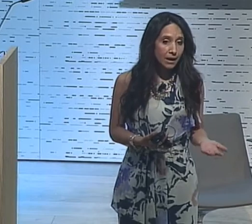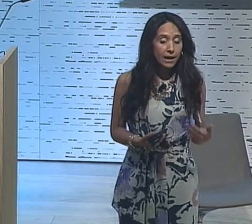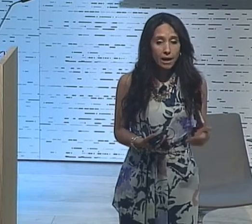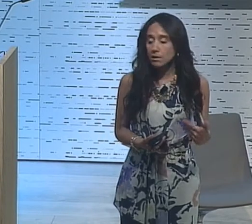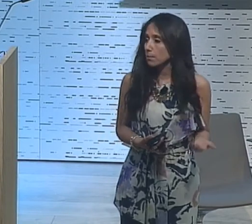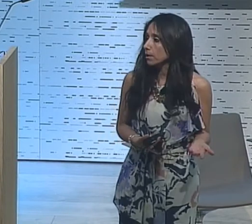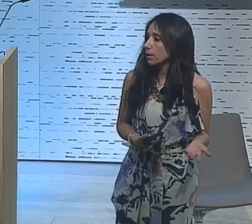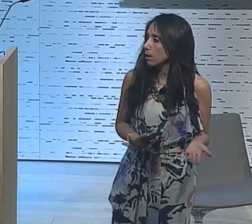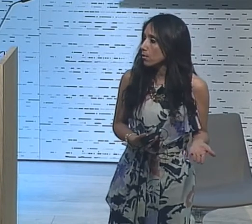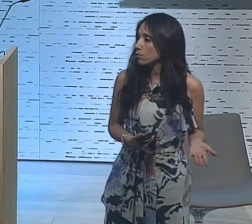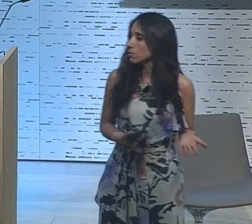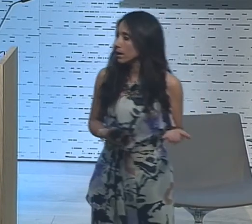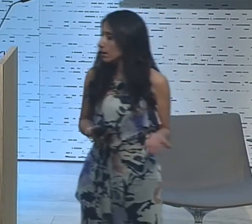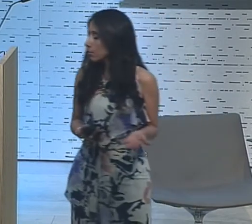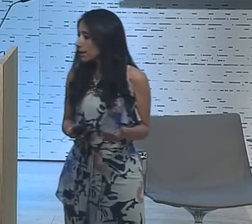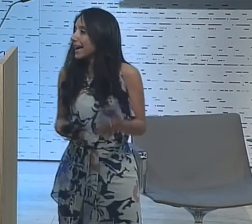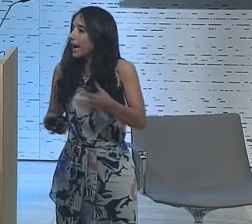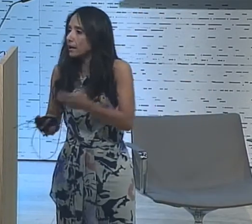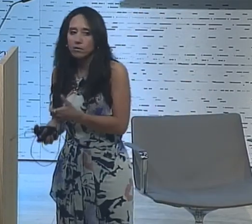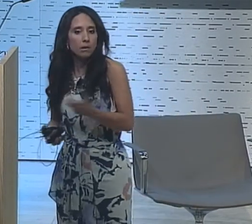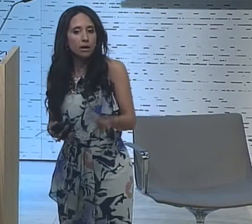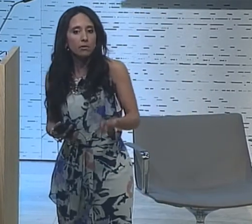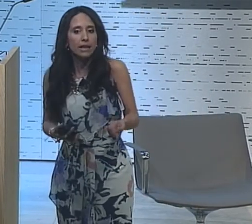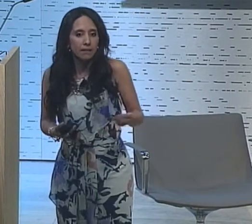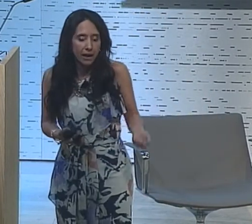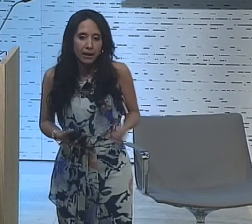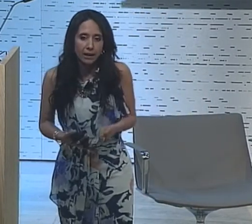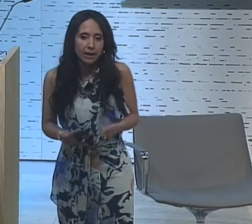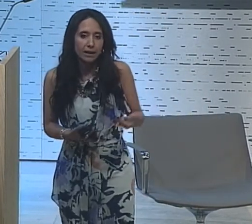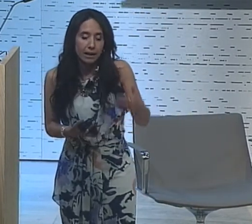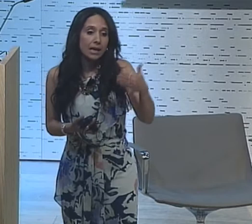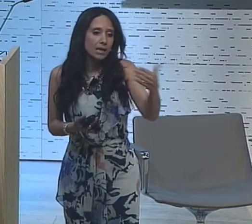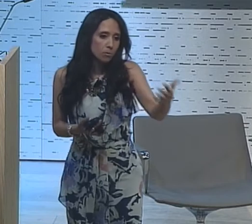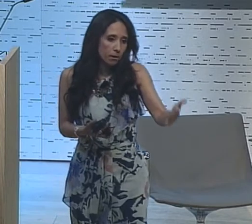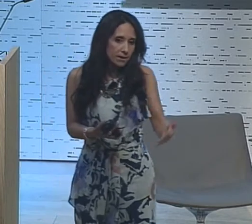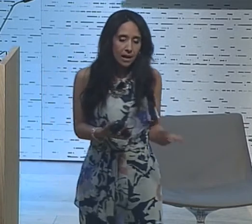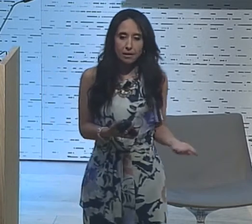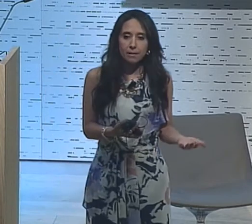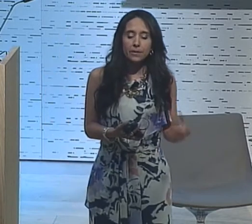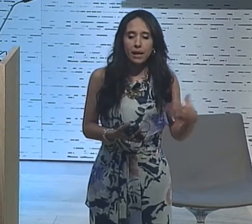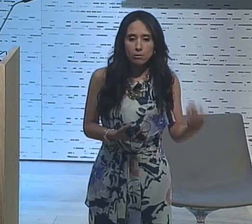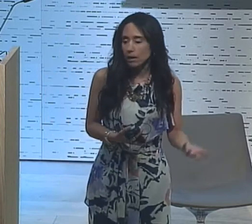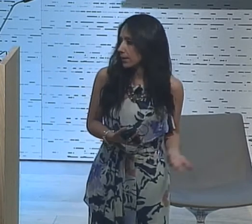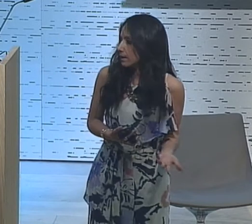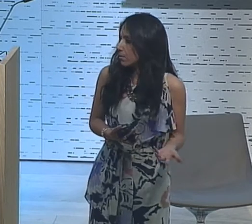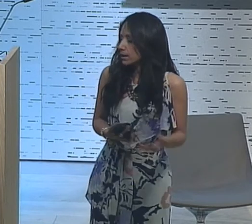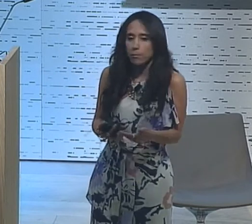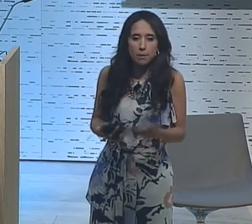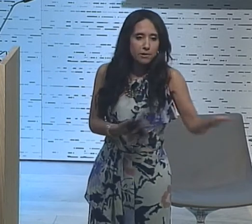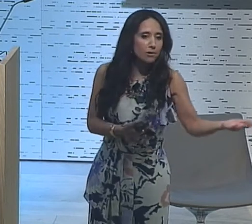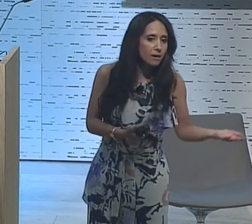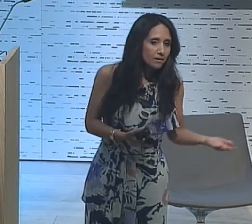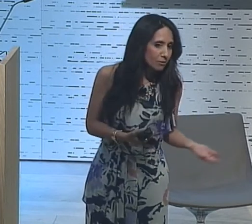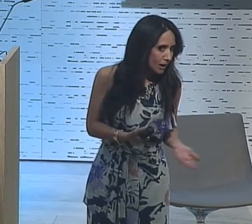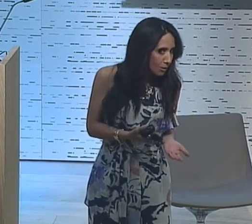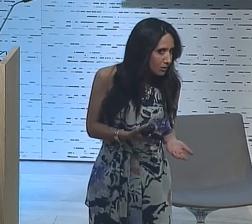escribió. Claro que se ponen en juego los contenidos, porque ahí es donde el maestro tendrá que ir y supervisar que la ortografía sea correcta. ¿Por qué?